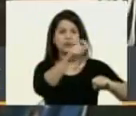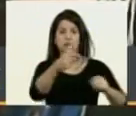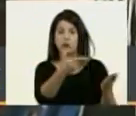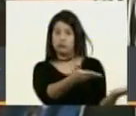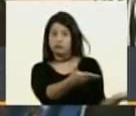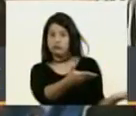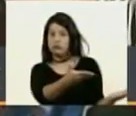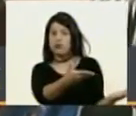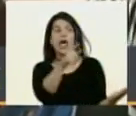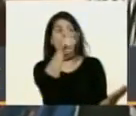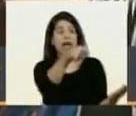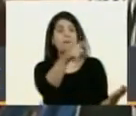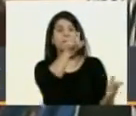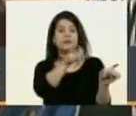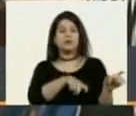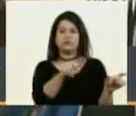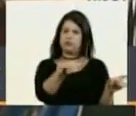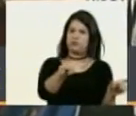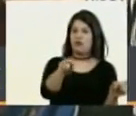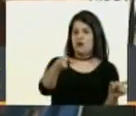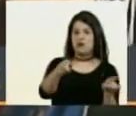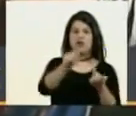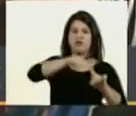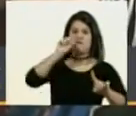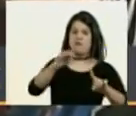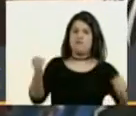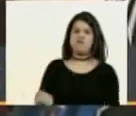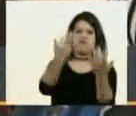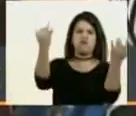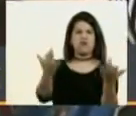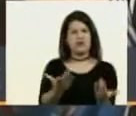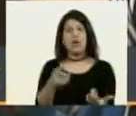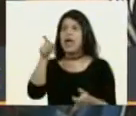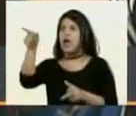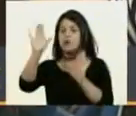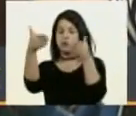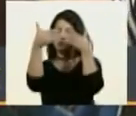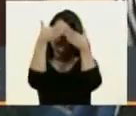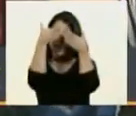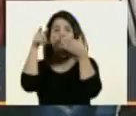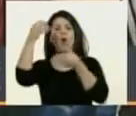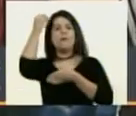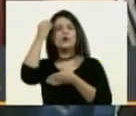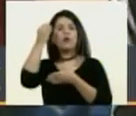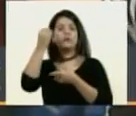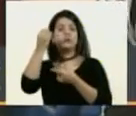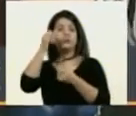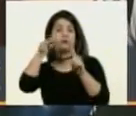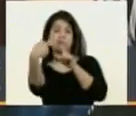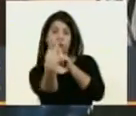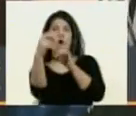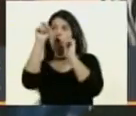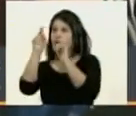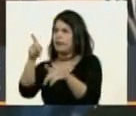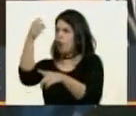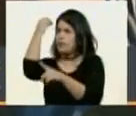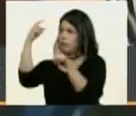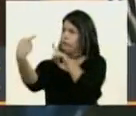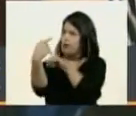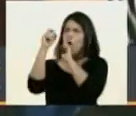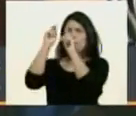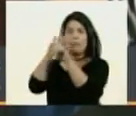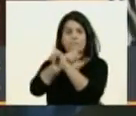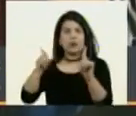le prenden fuego a una persona. No puede ser que cierren los ojos por mucha posición política que tengan. Es la justicia que debe